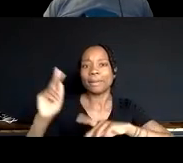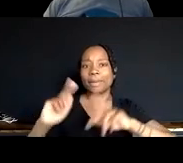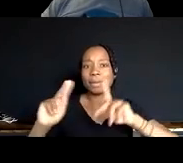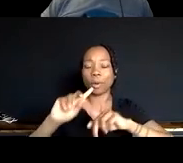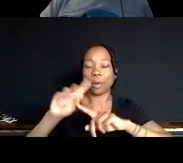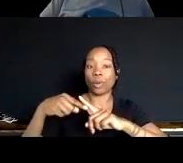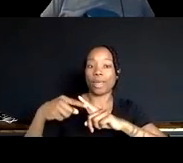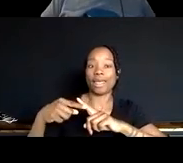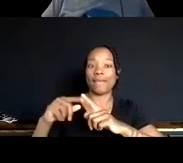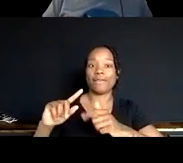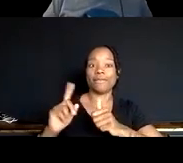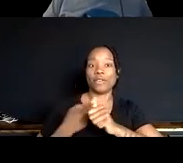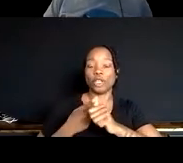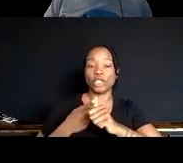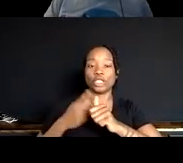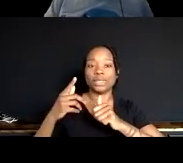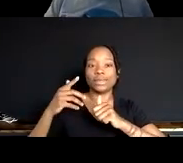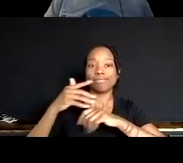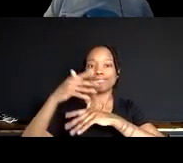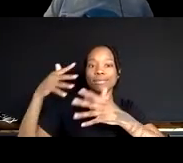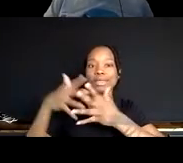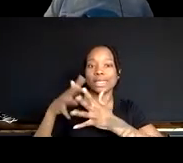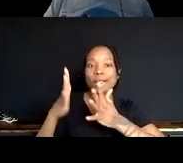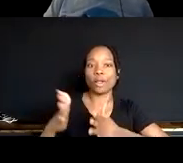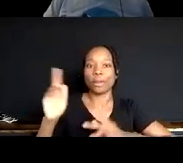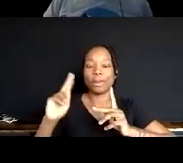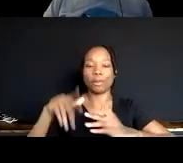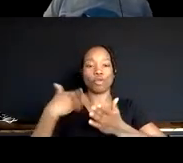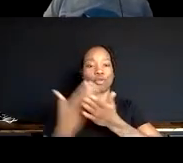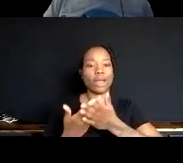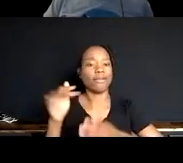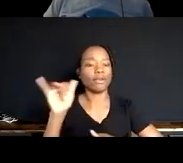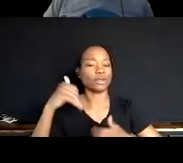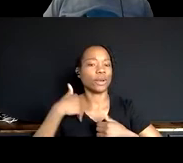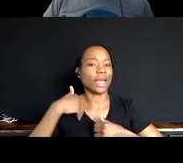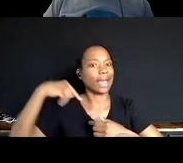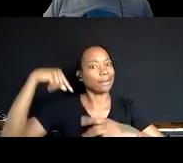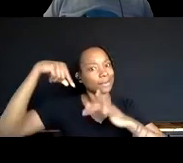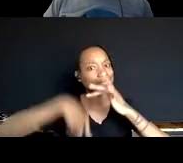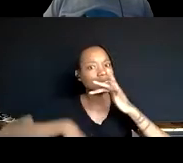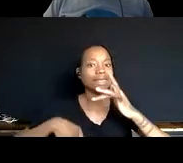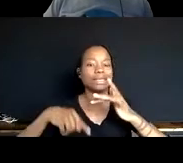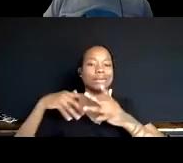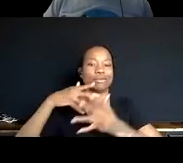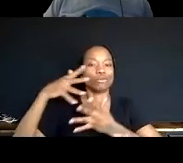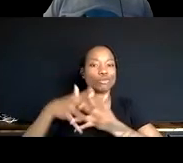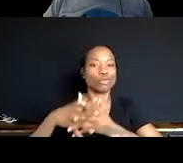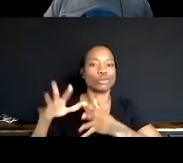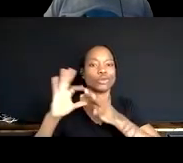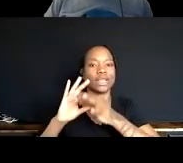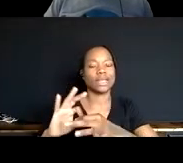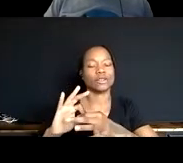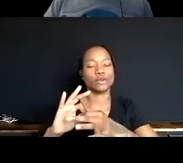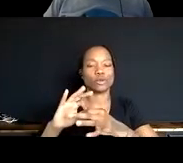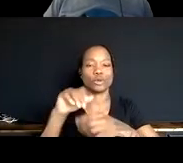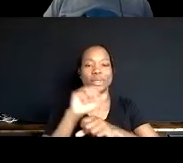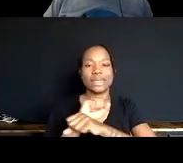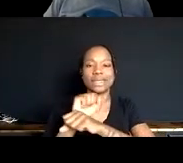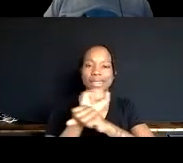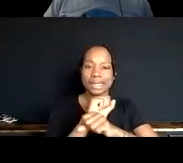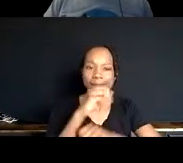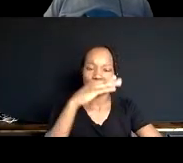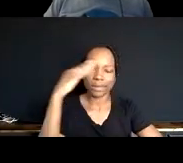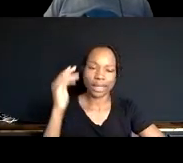nativos americanos cuando llegaron los primeros colonizadores, también tiene raíces profundas en el rastreo